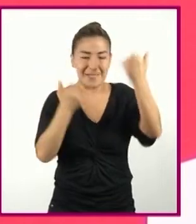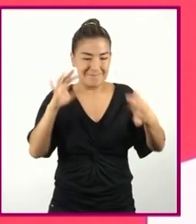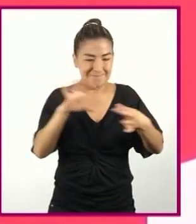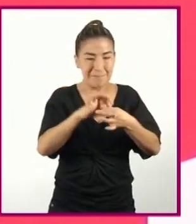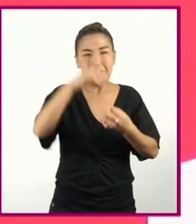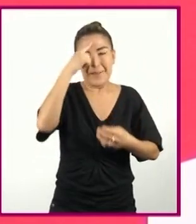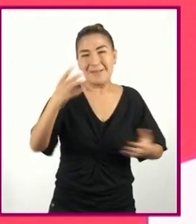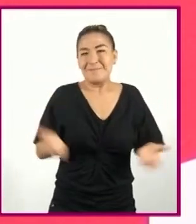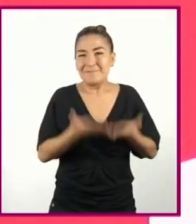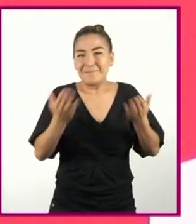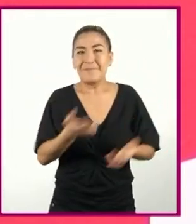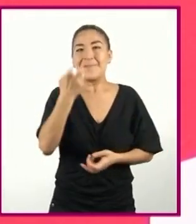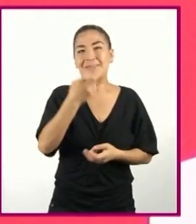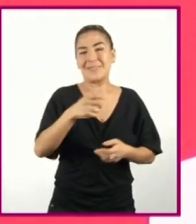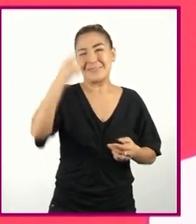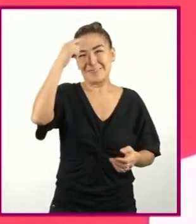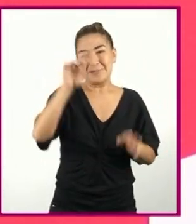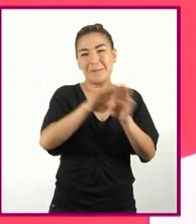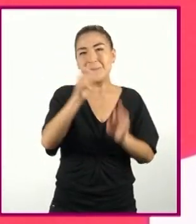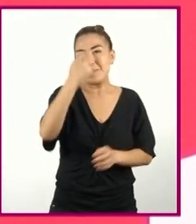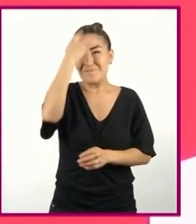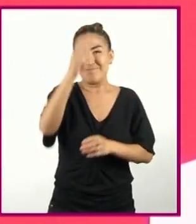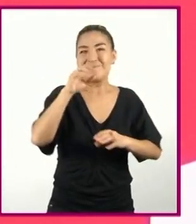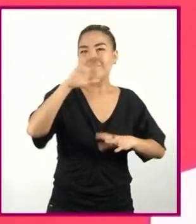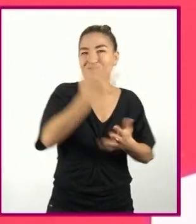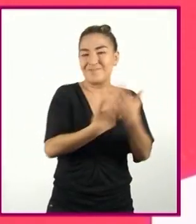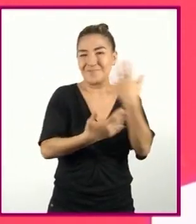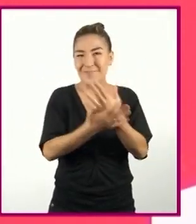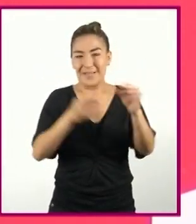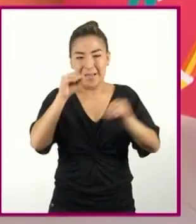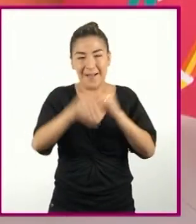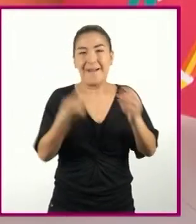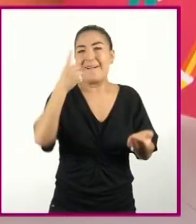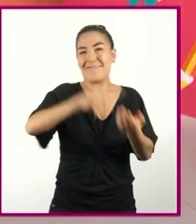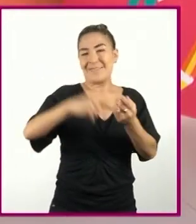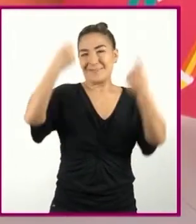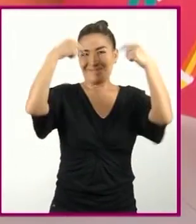mueve nuestra creatividad desde nuestro interior.